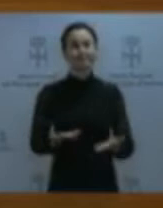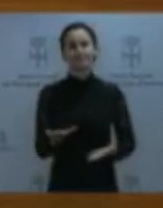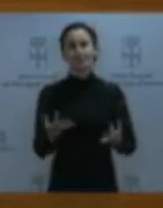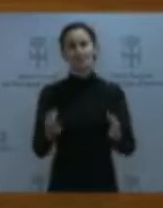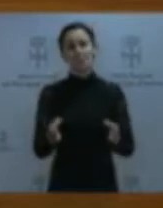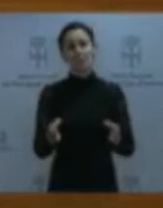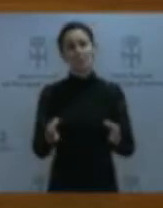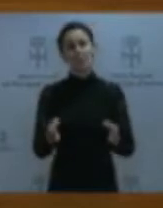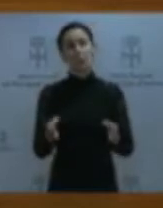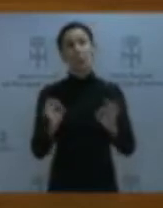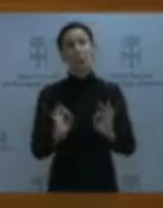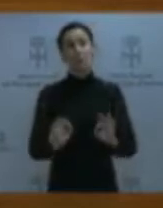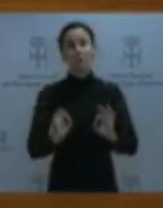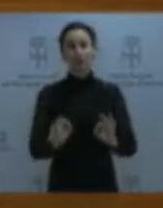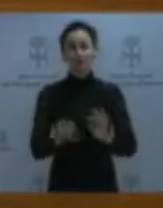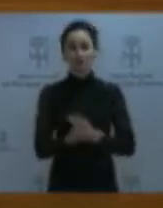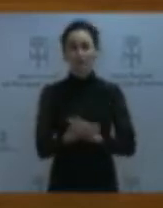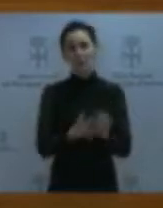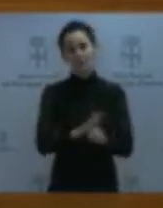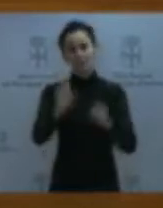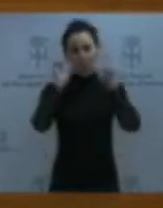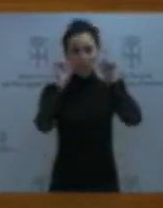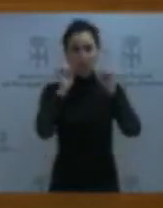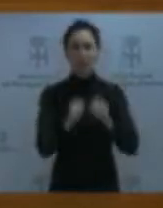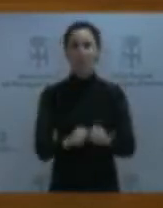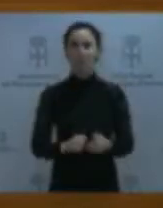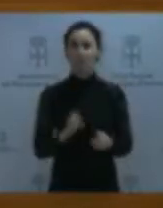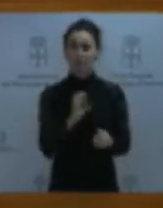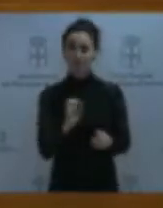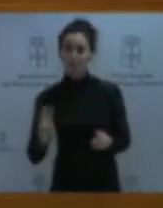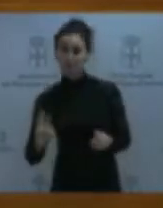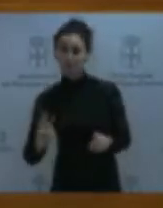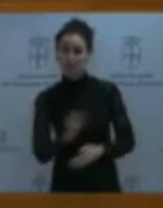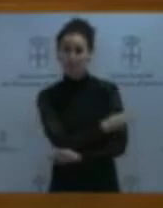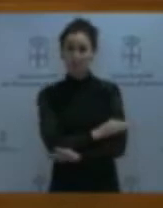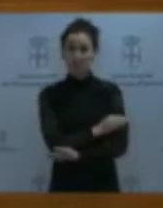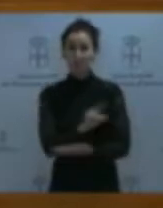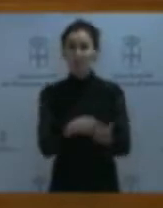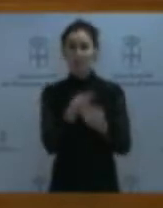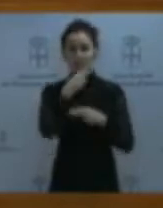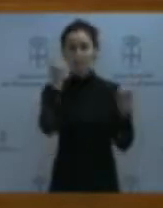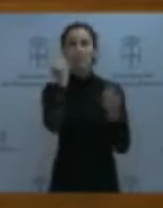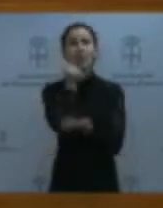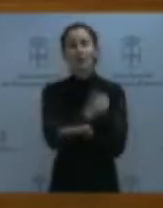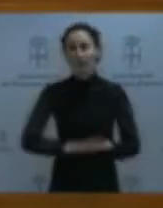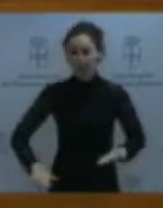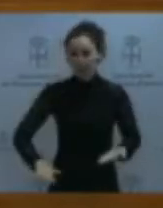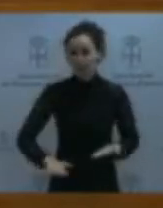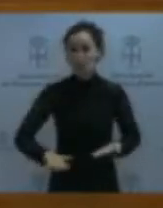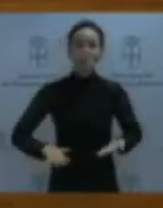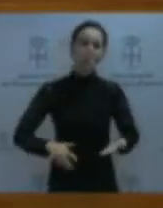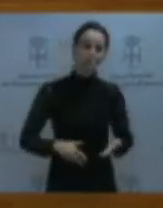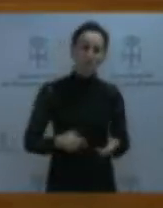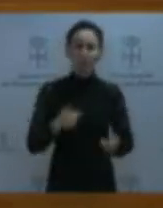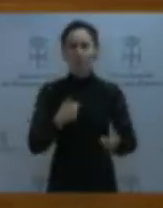racionalidad. Decía, educación, 0 a 3 años. Sistema público gratuito. Mire, yo lo que les